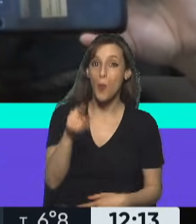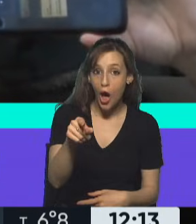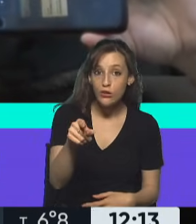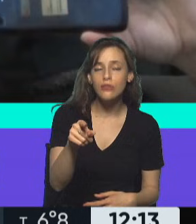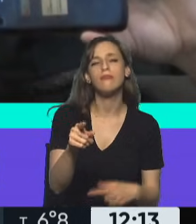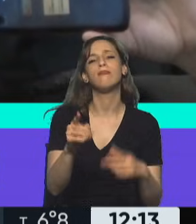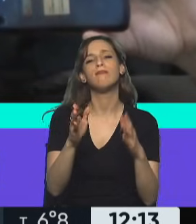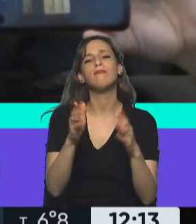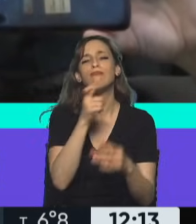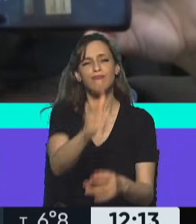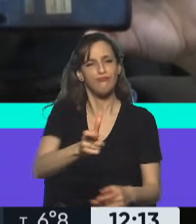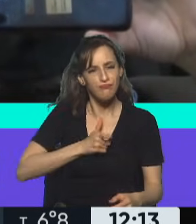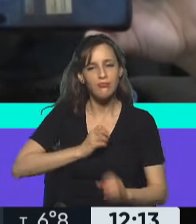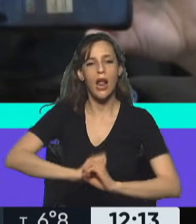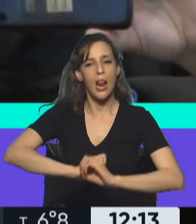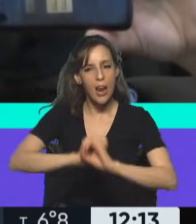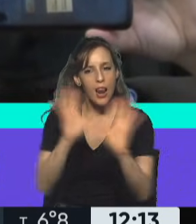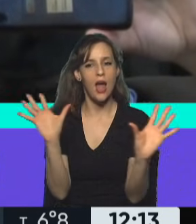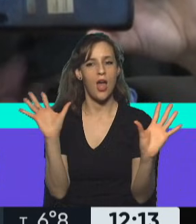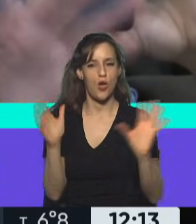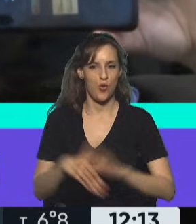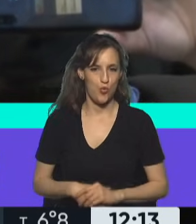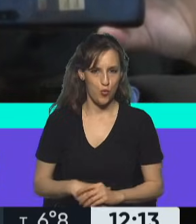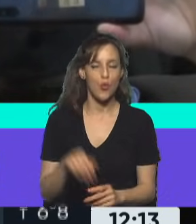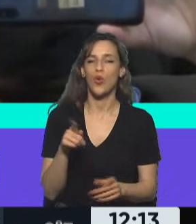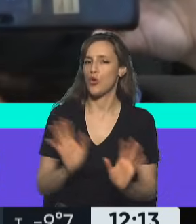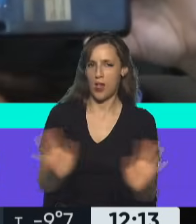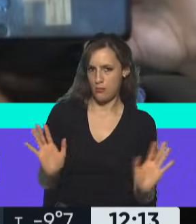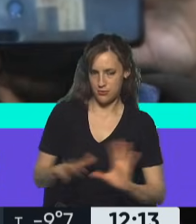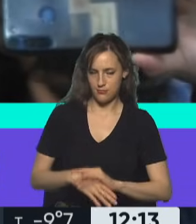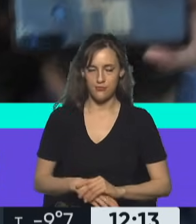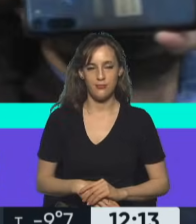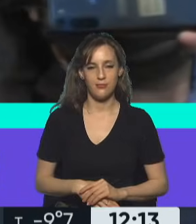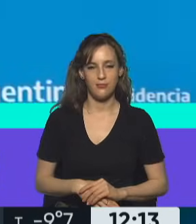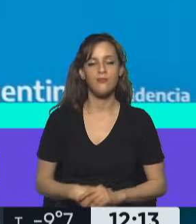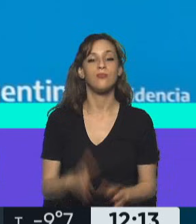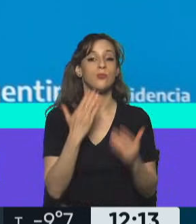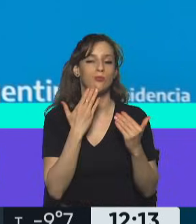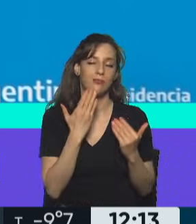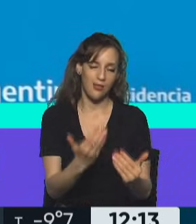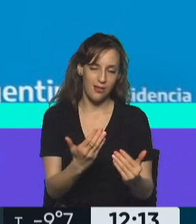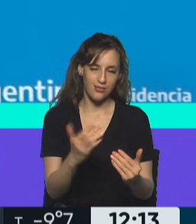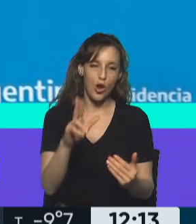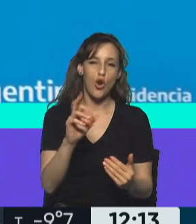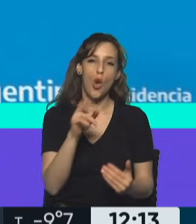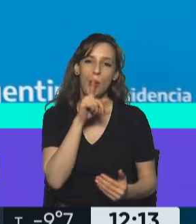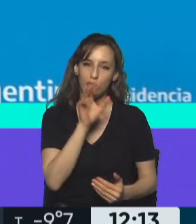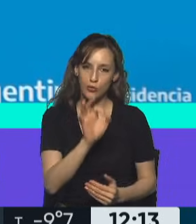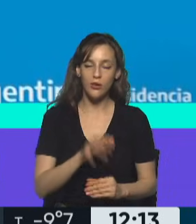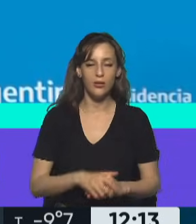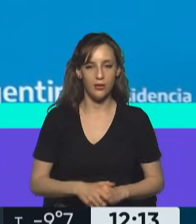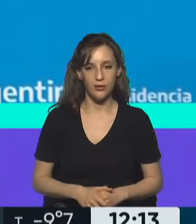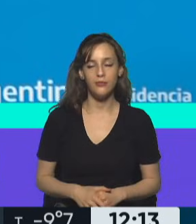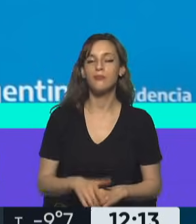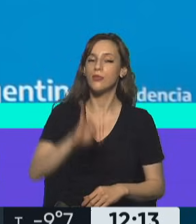podés contestar con claridad todas las preguntas que se te hagan, nada más que eso. Muchas gracias, Roberto. Sí, es en el sentido